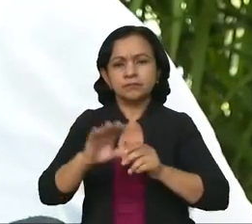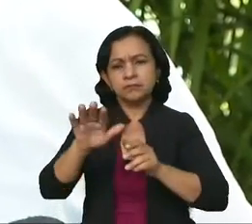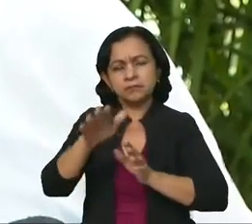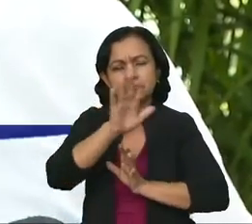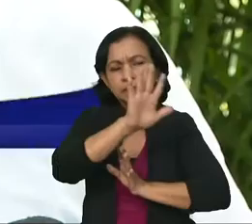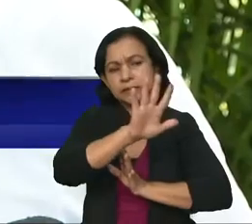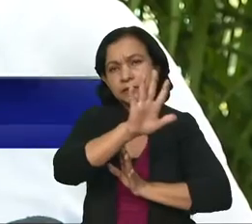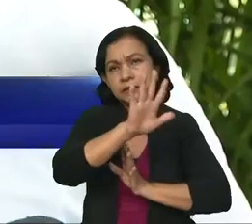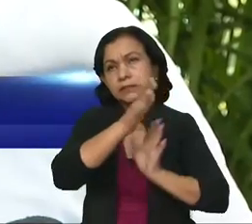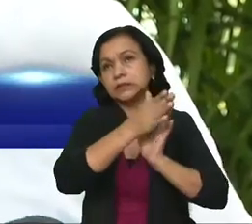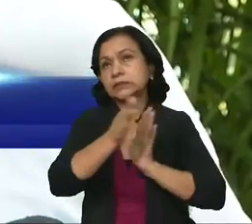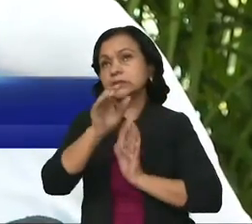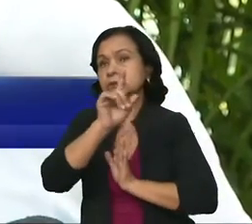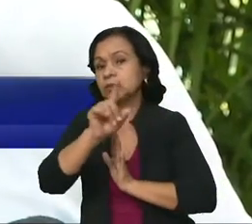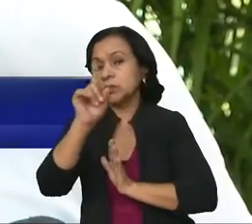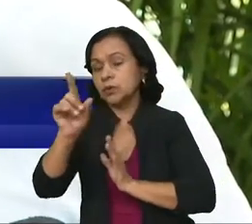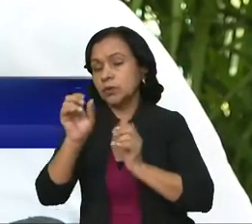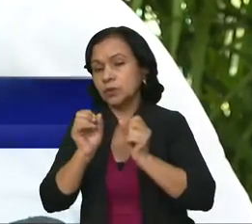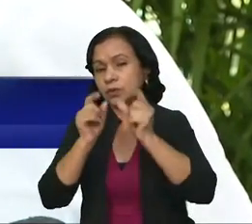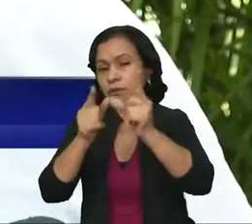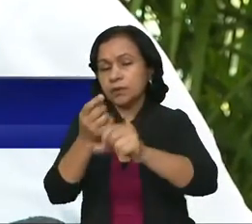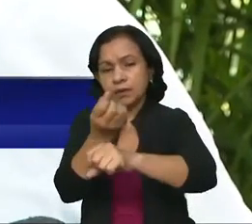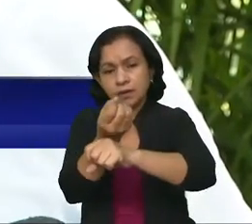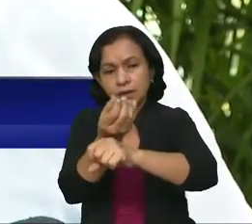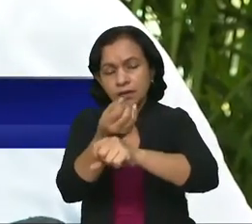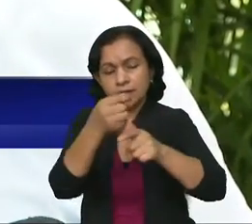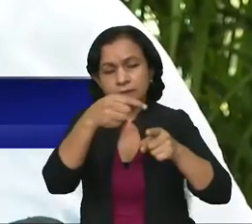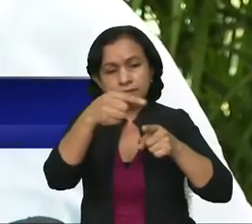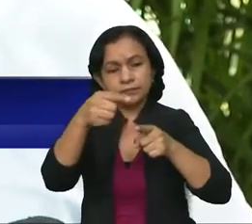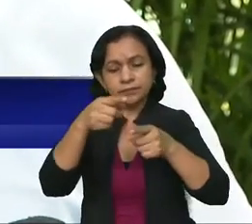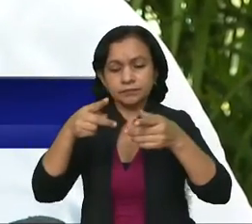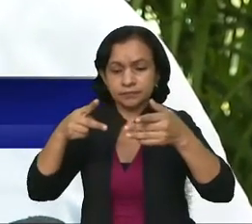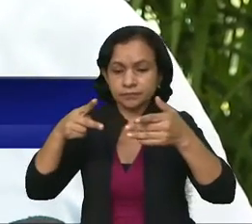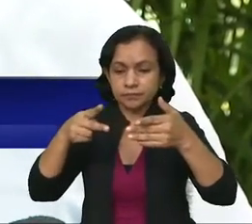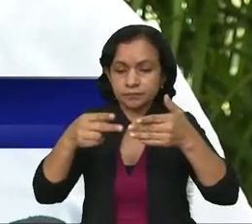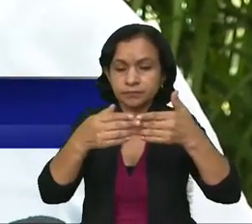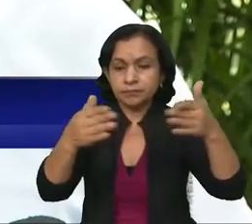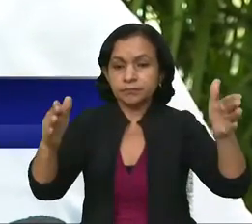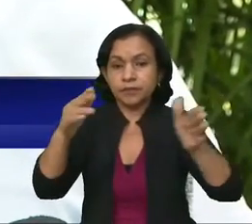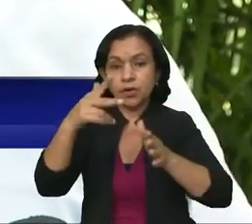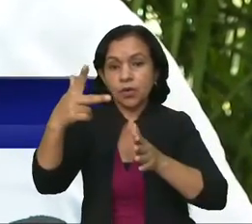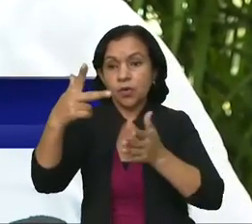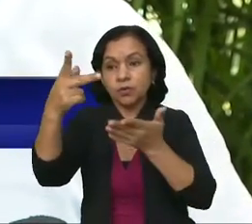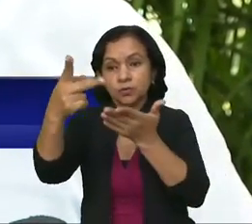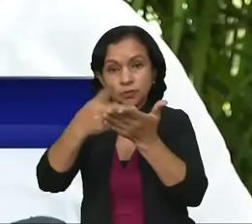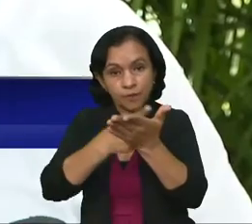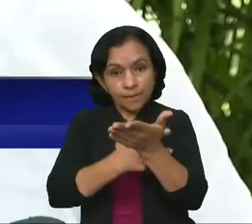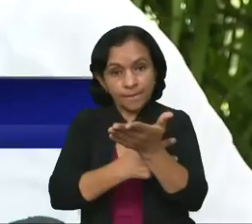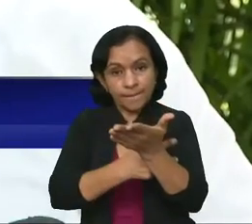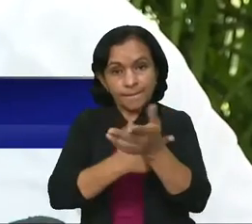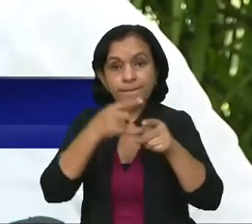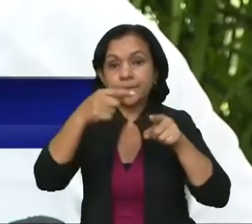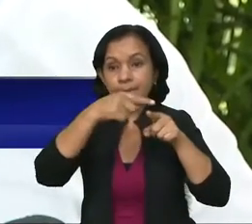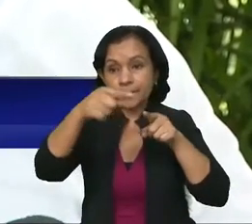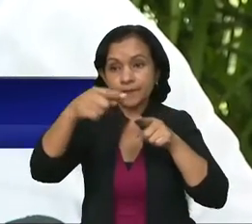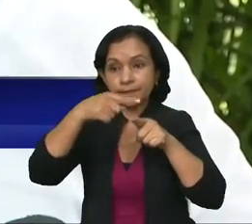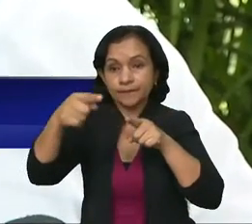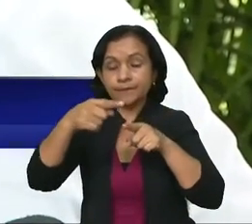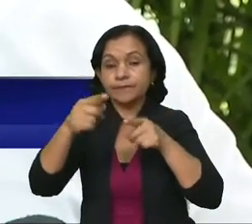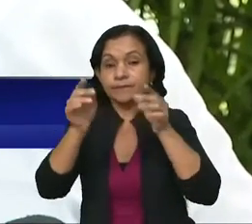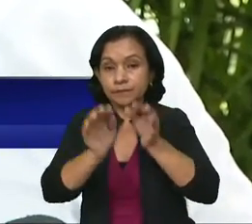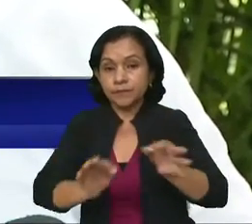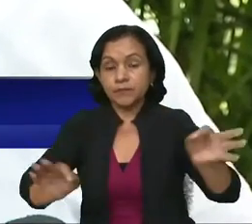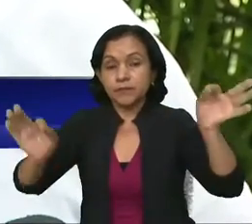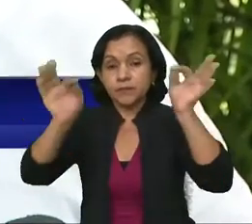11 de octubre, las alcaldías municipales estarán realizando la inauguración de 8 proyectos municipales. Estos